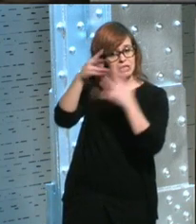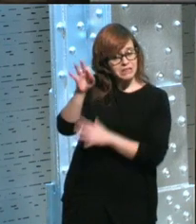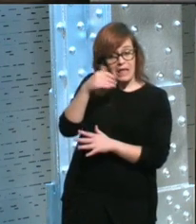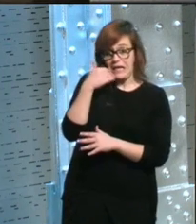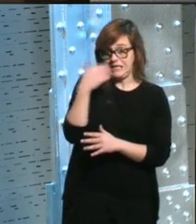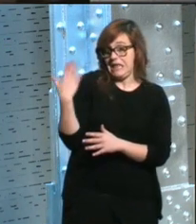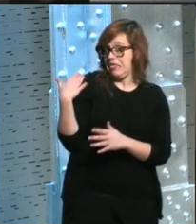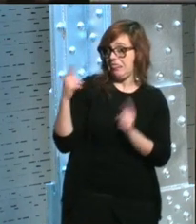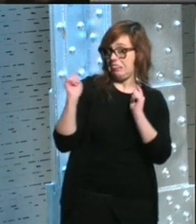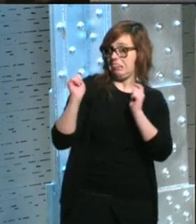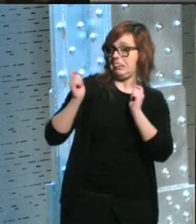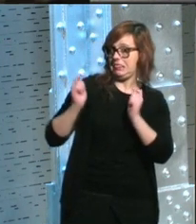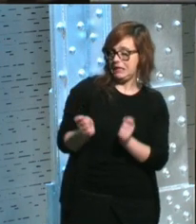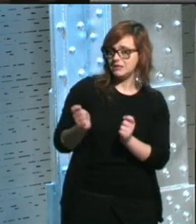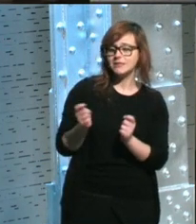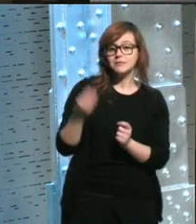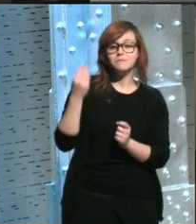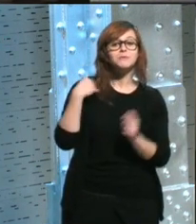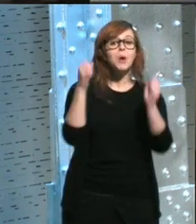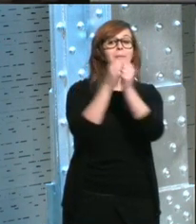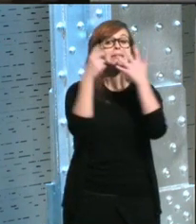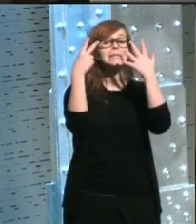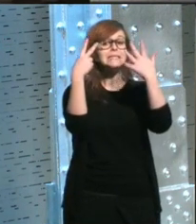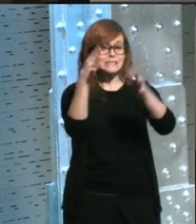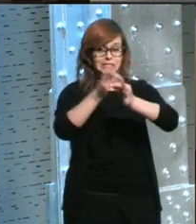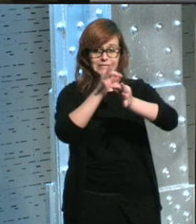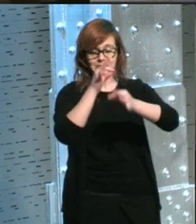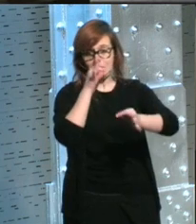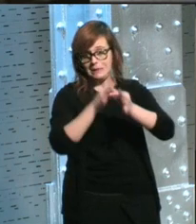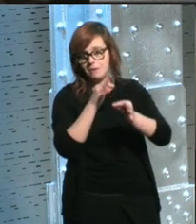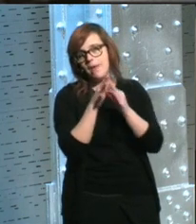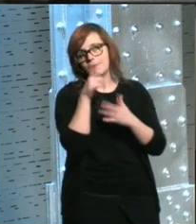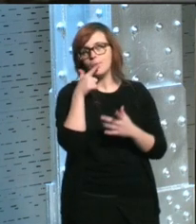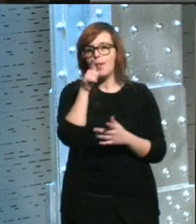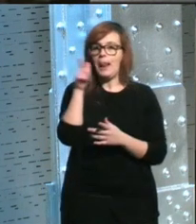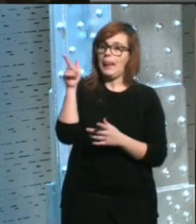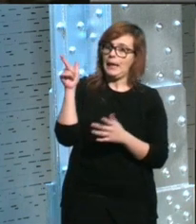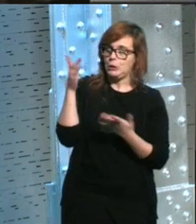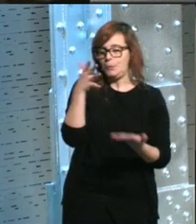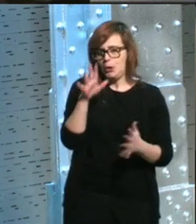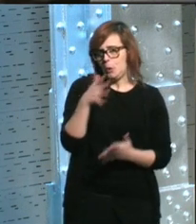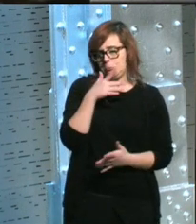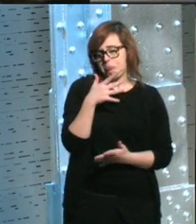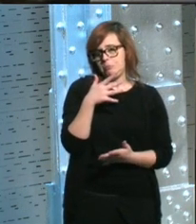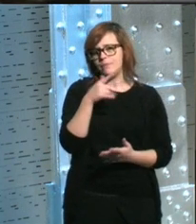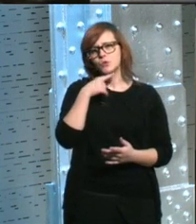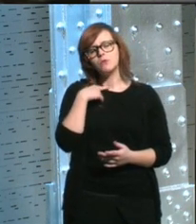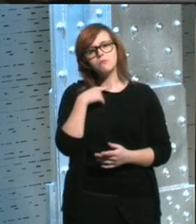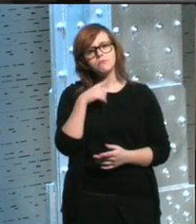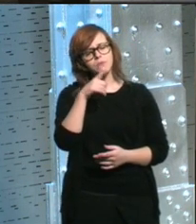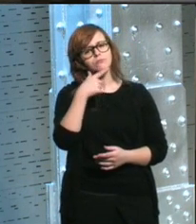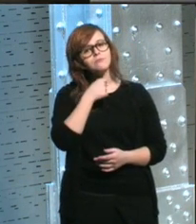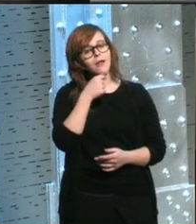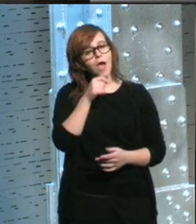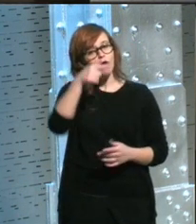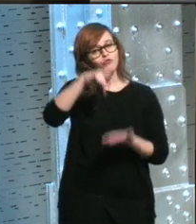celebrar, cumplió años el 27 de septiembre, estamos un poco lejos, pero 27 de septiembre yo quiero hacerle un regalo y quiero que le